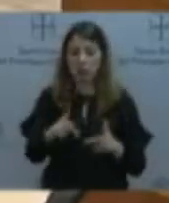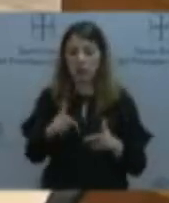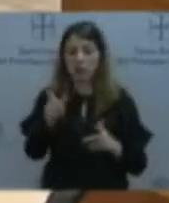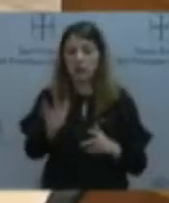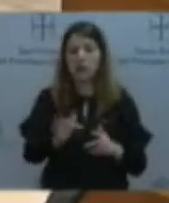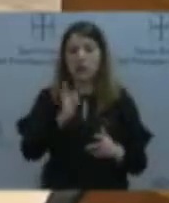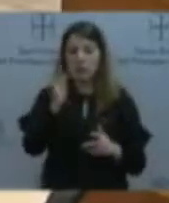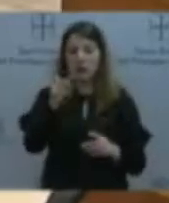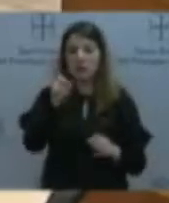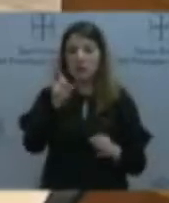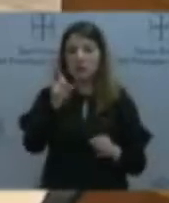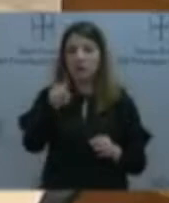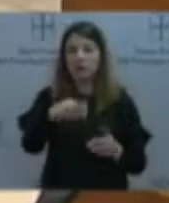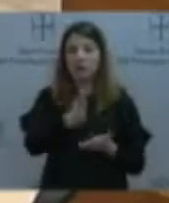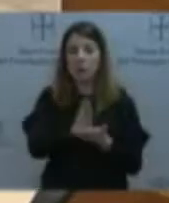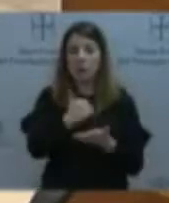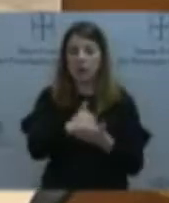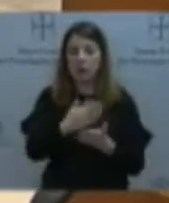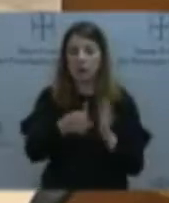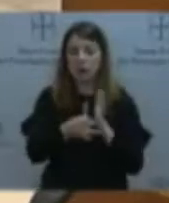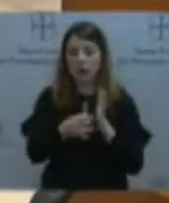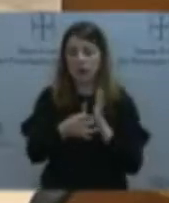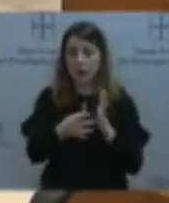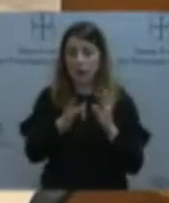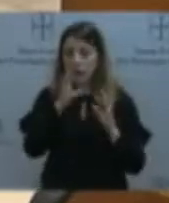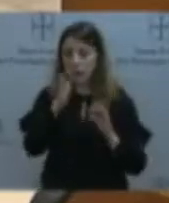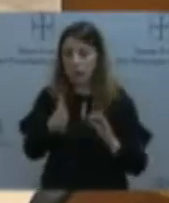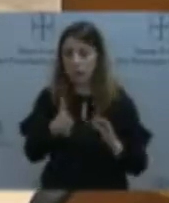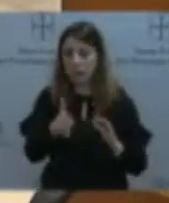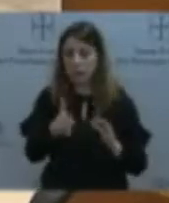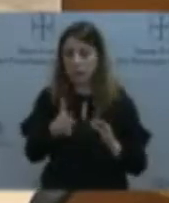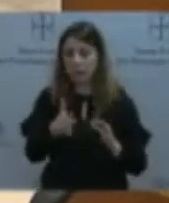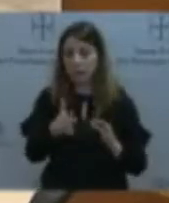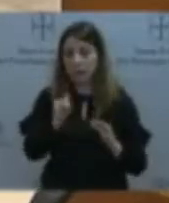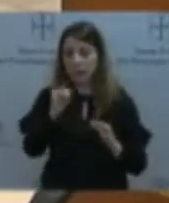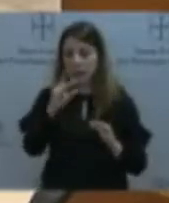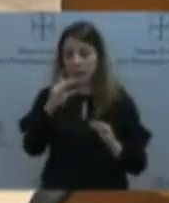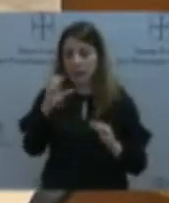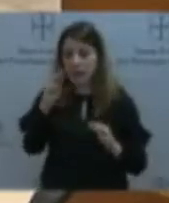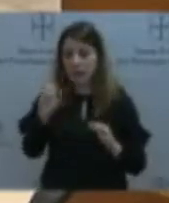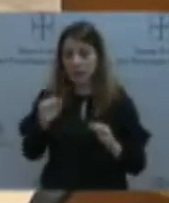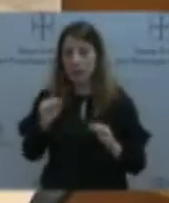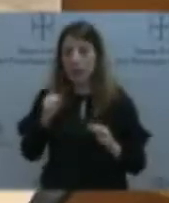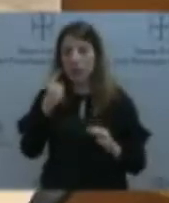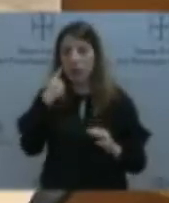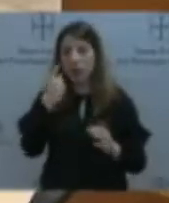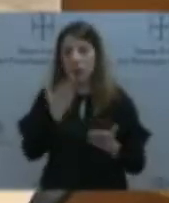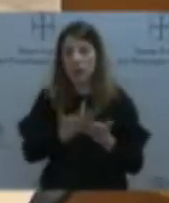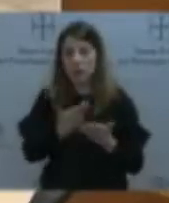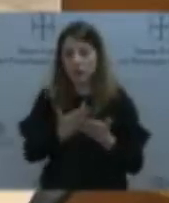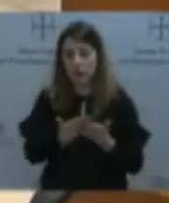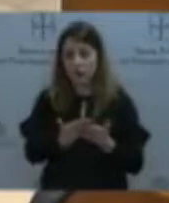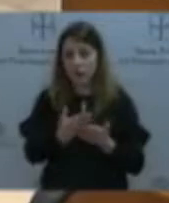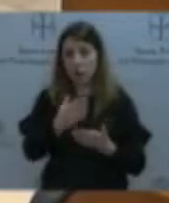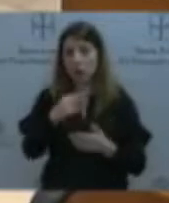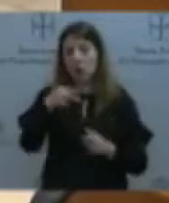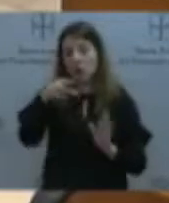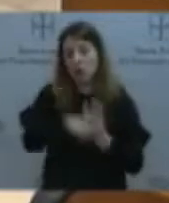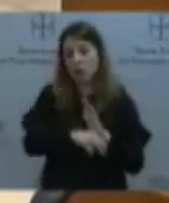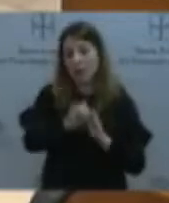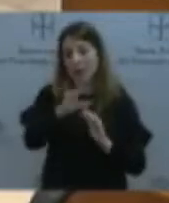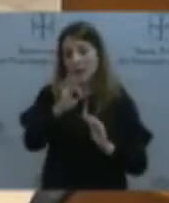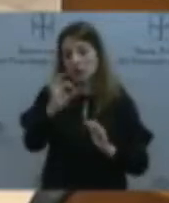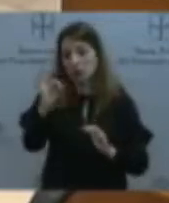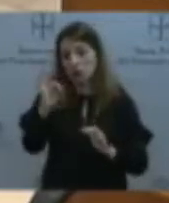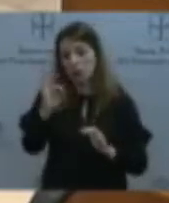de la disposición por parte del IDEPA de la certificación de la norma ISO 9001. Desde ese punto de vista, considero que, en